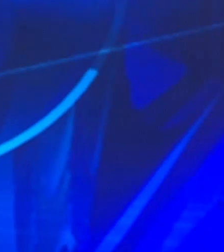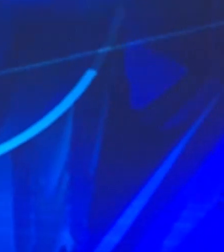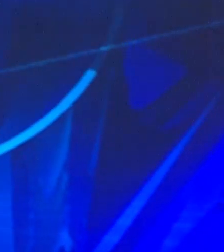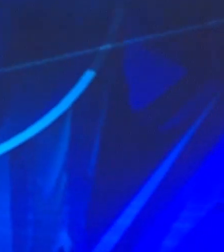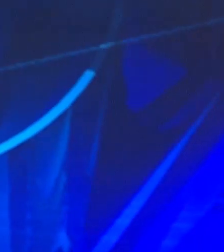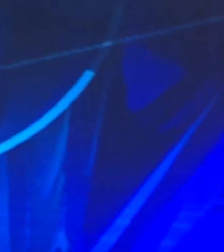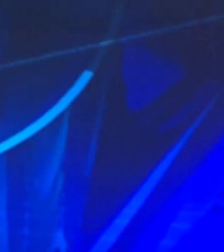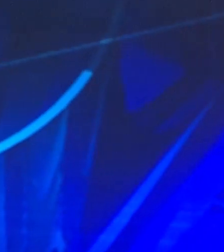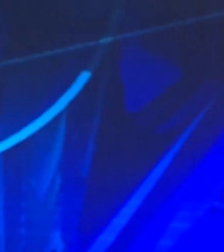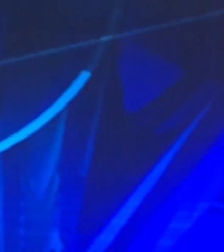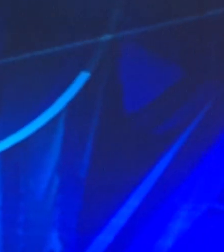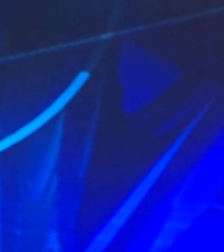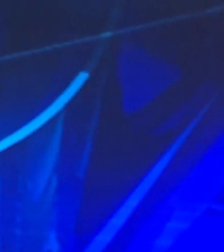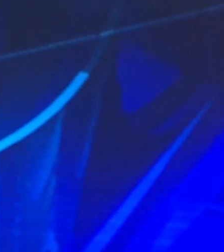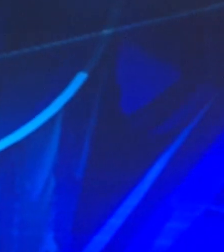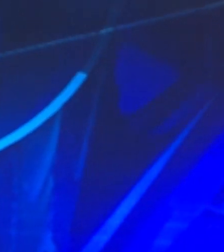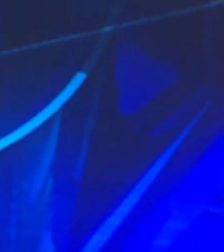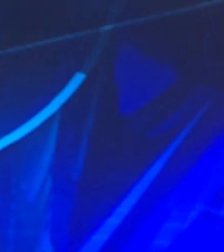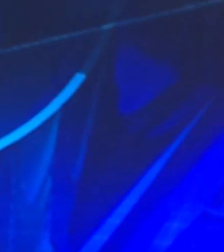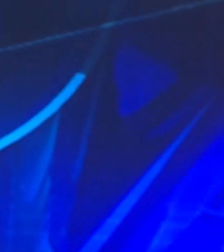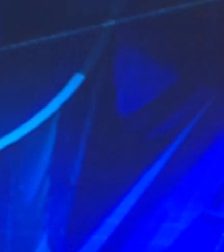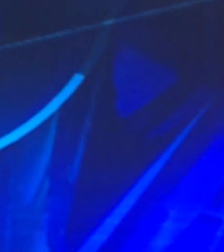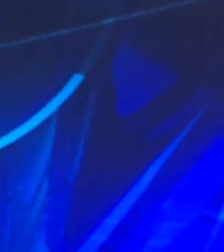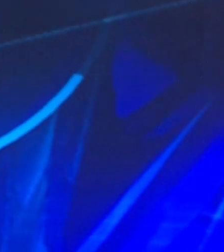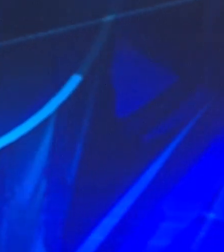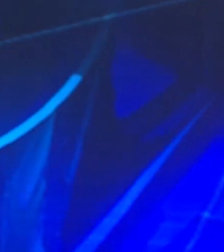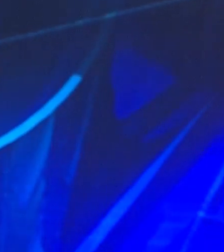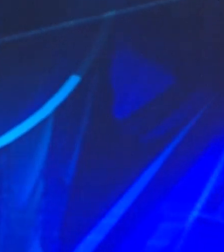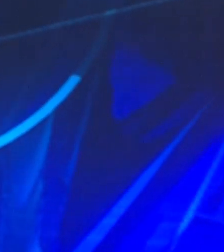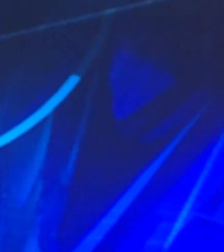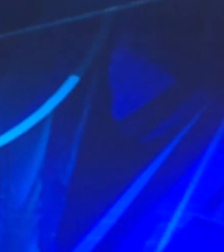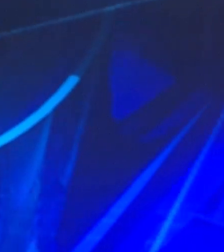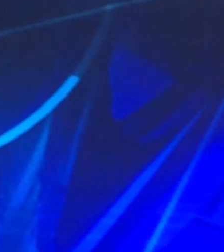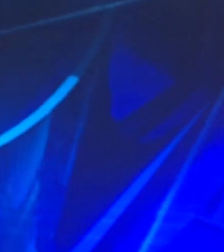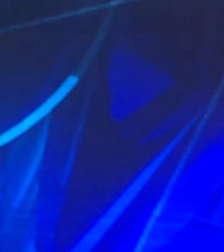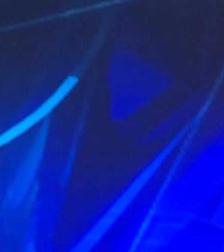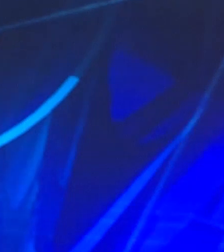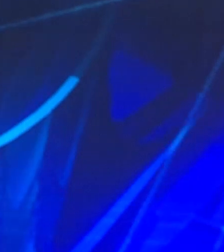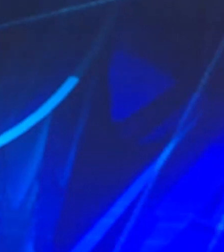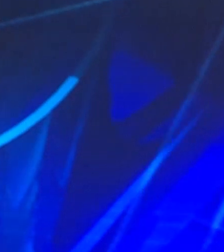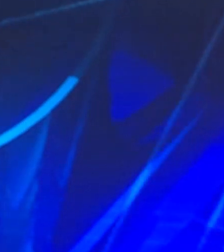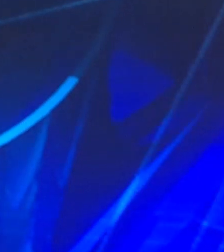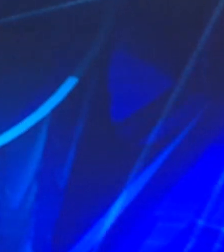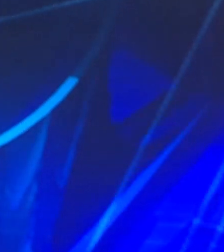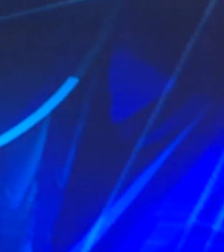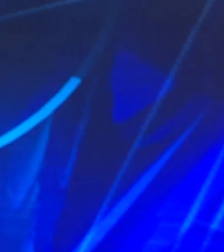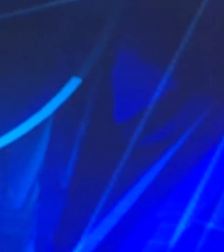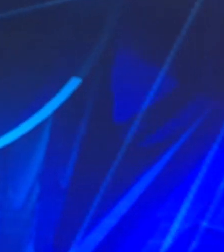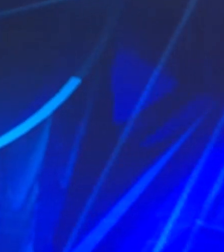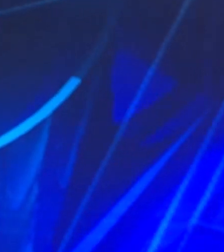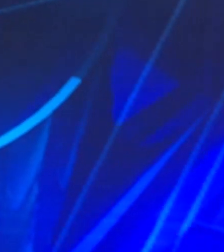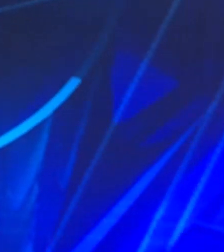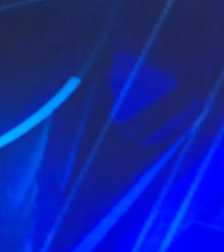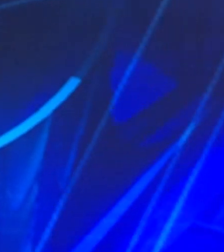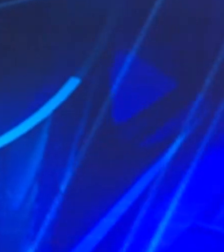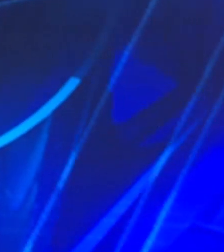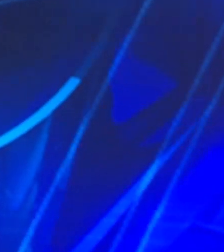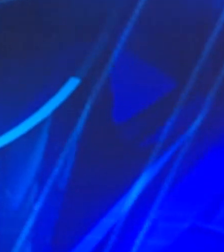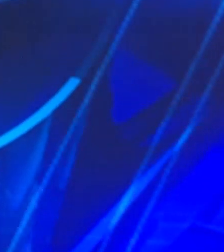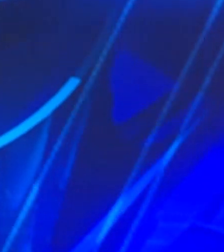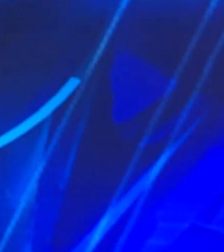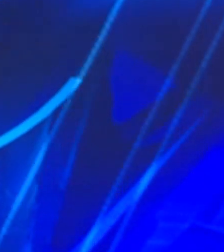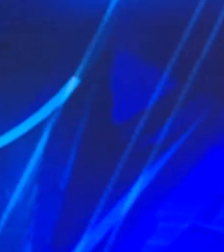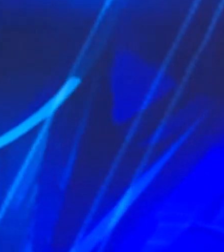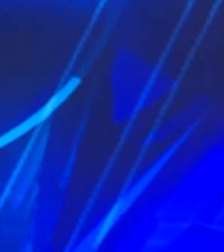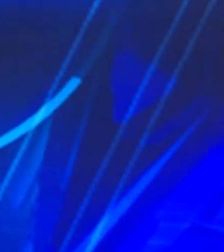Durante su conferencia matutina, el presidente de México también habló sobre la nueva consejera presidenta del INE y aseguró que tiene profesionalismo, es